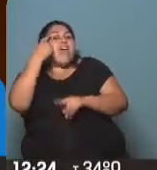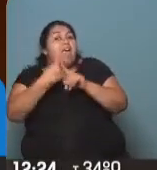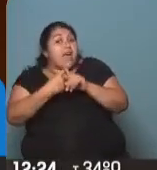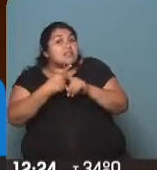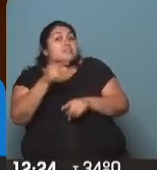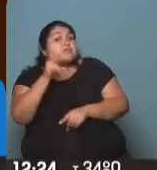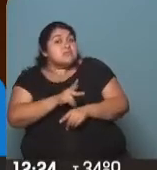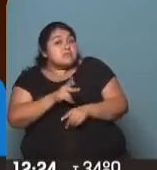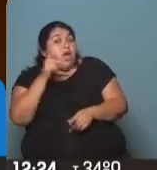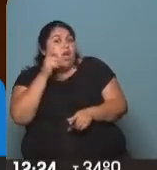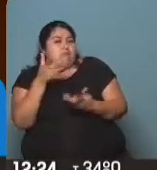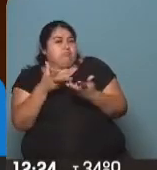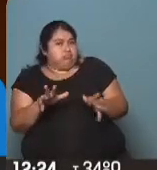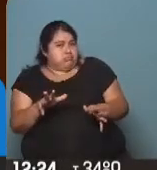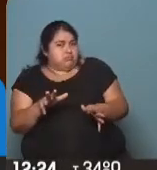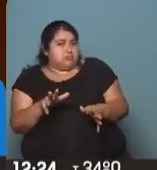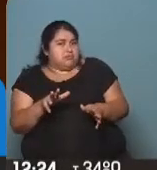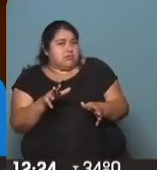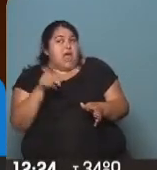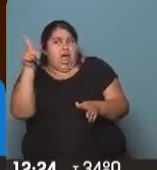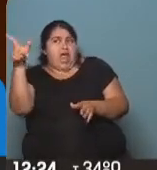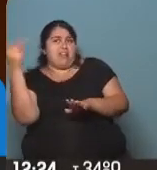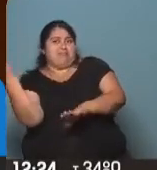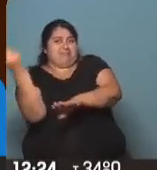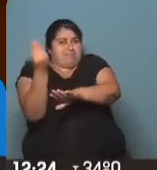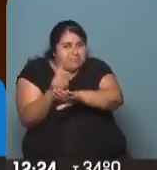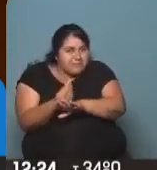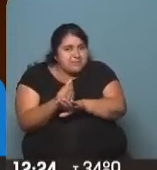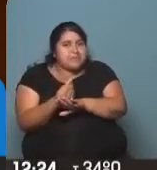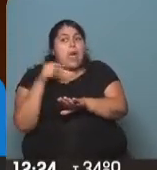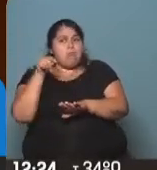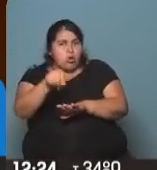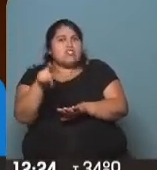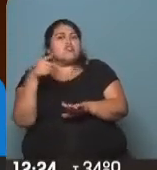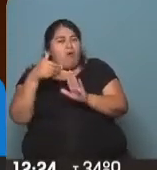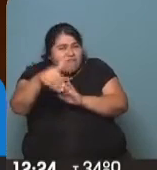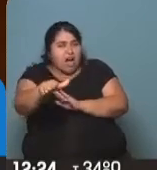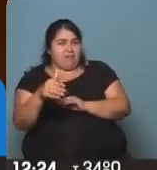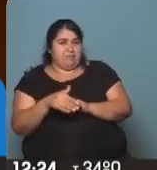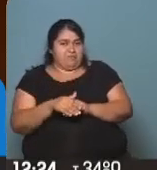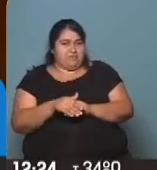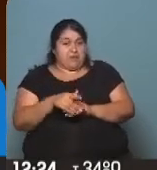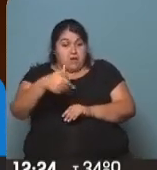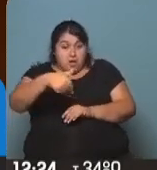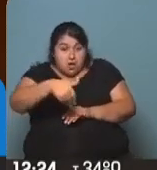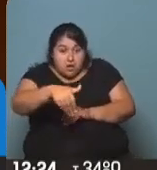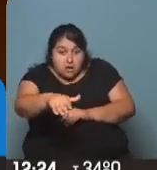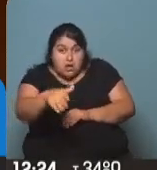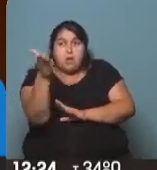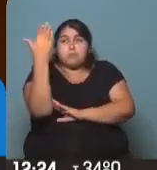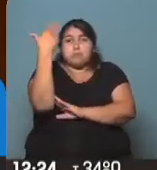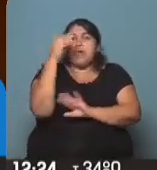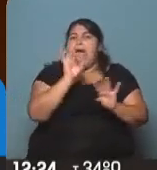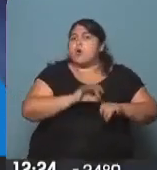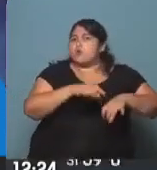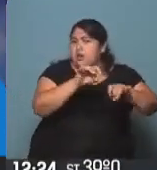llegan todos los dossiers de la cantidad de sacerdotes que cometieron abusos. Por ejemplo, va a llegar la Conferencia Episcopal Australiana